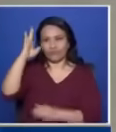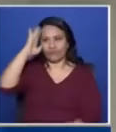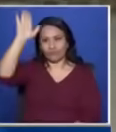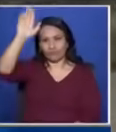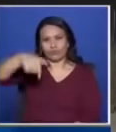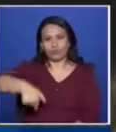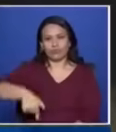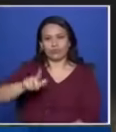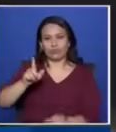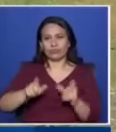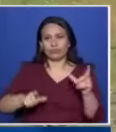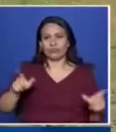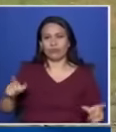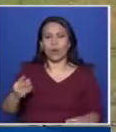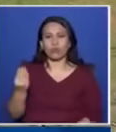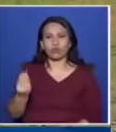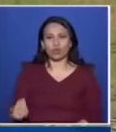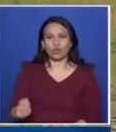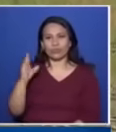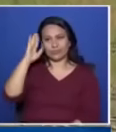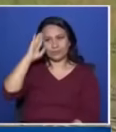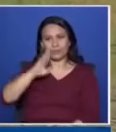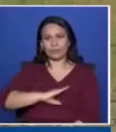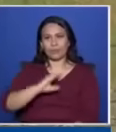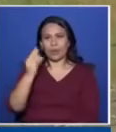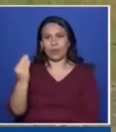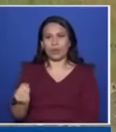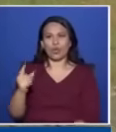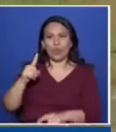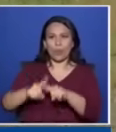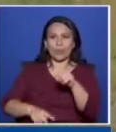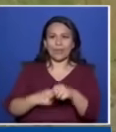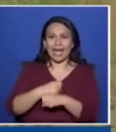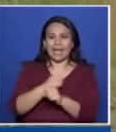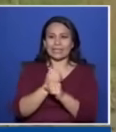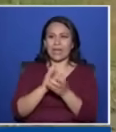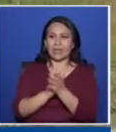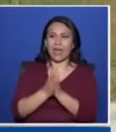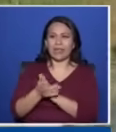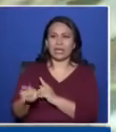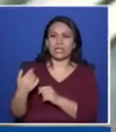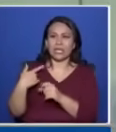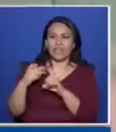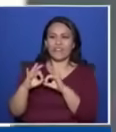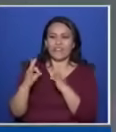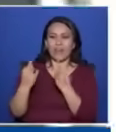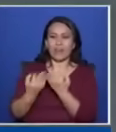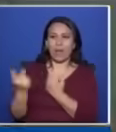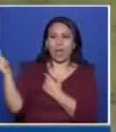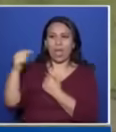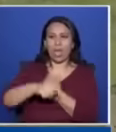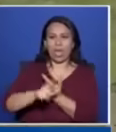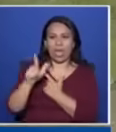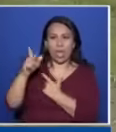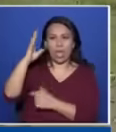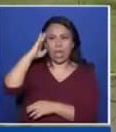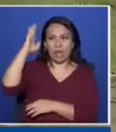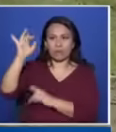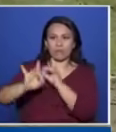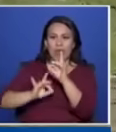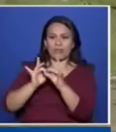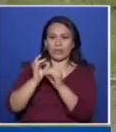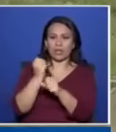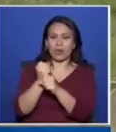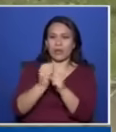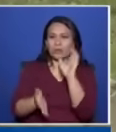la presencia policial no es mucho. Ya sabemos que los policías no pueden hacer mucho, ellos tienen familias. Los militares llegan, hacen su trabajo perfectamente y